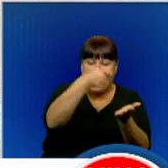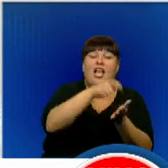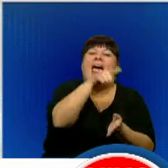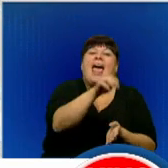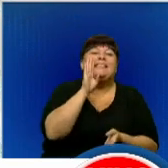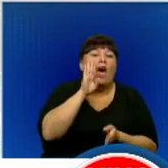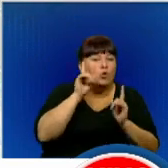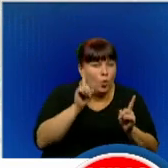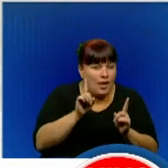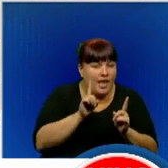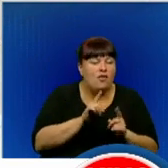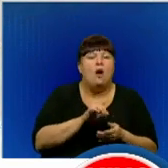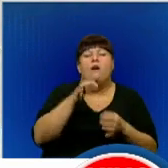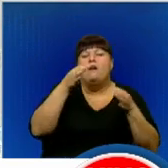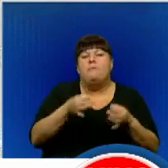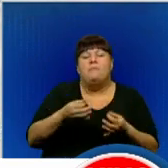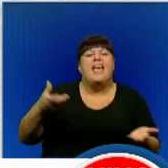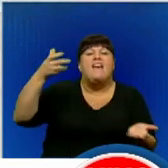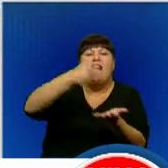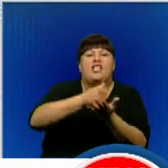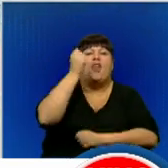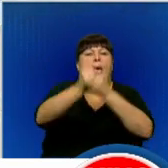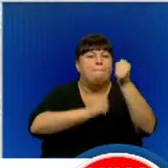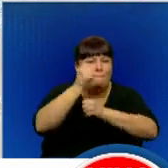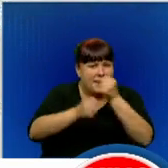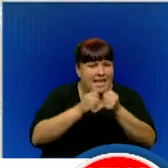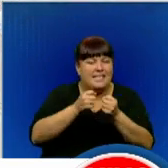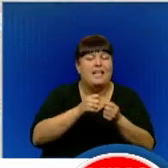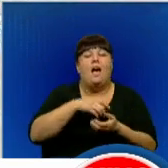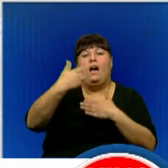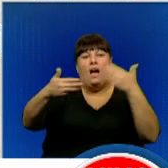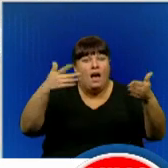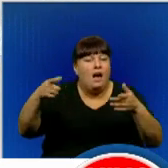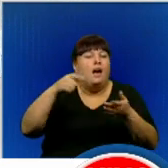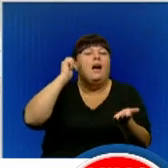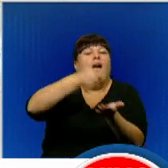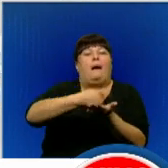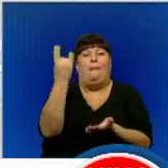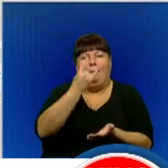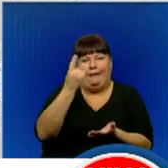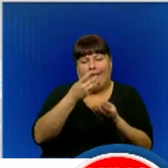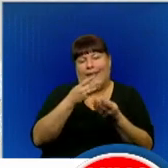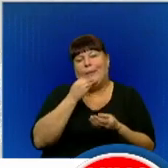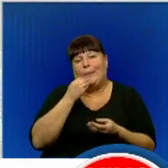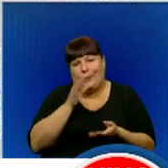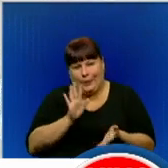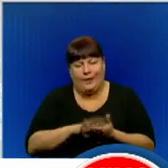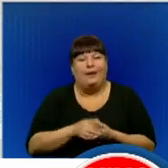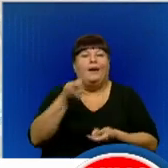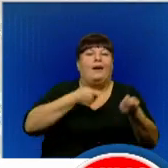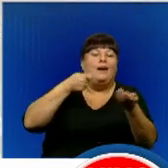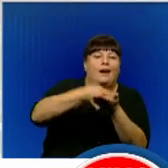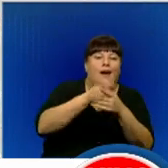eeuu básicamente inversión empresarial transfronteriza es inversión fantasma o sea ficciones